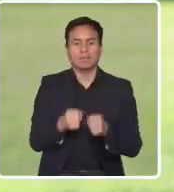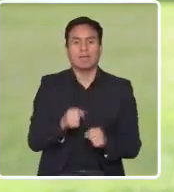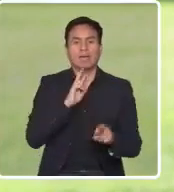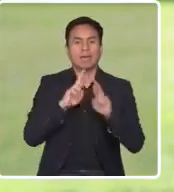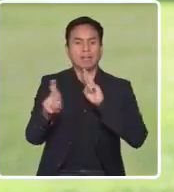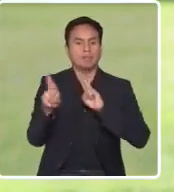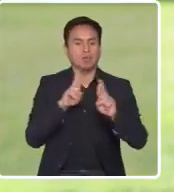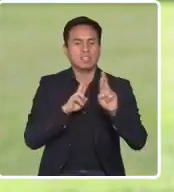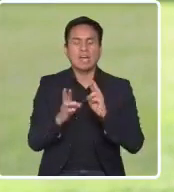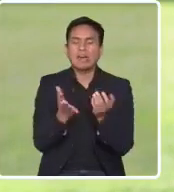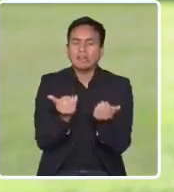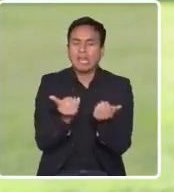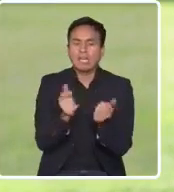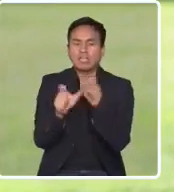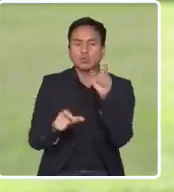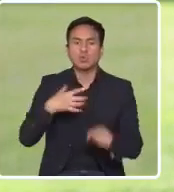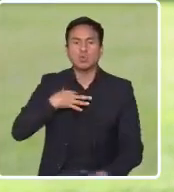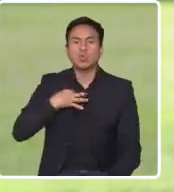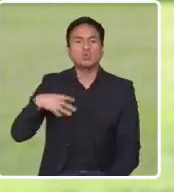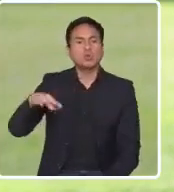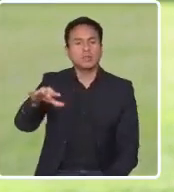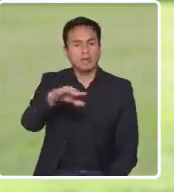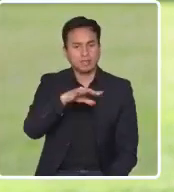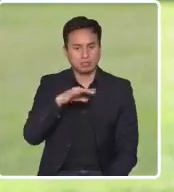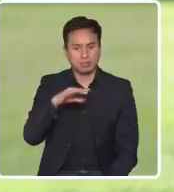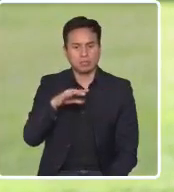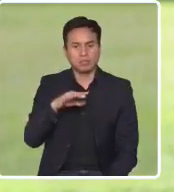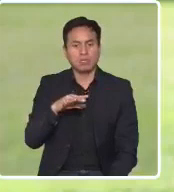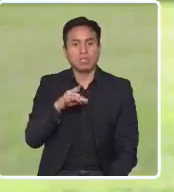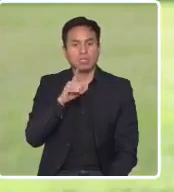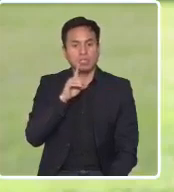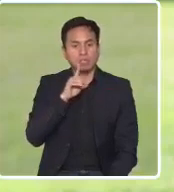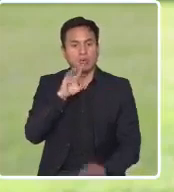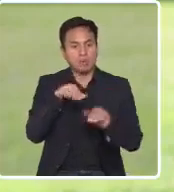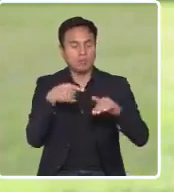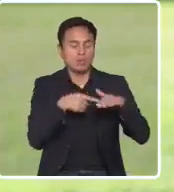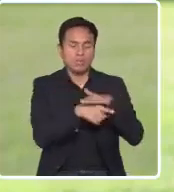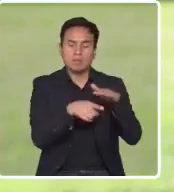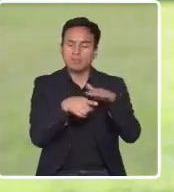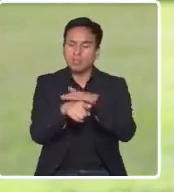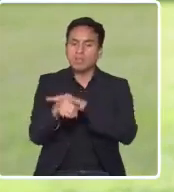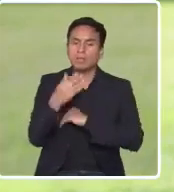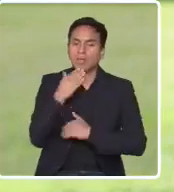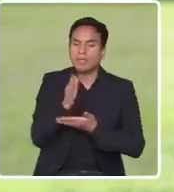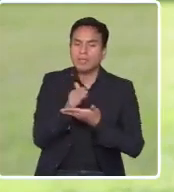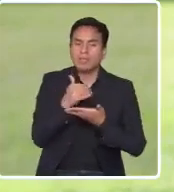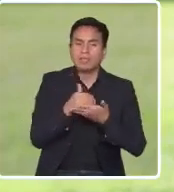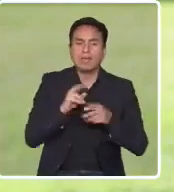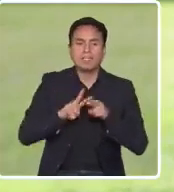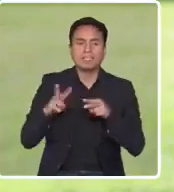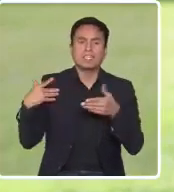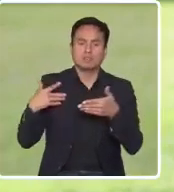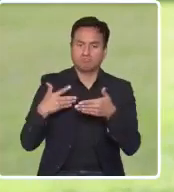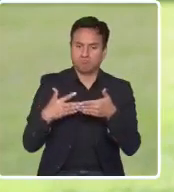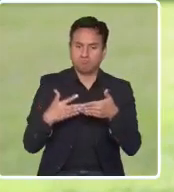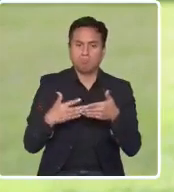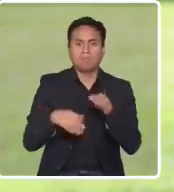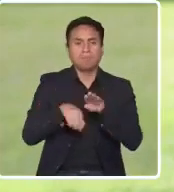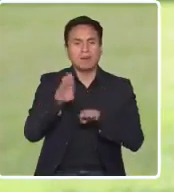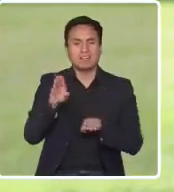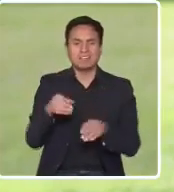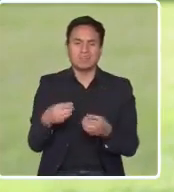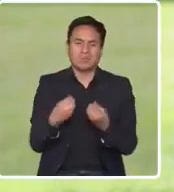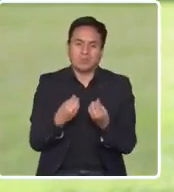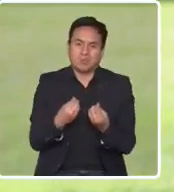la respuesta que requieren nuestros ciudadanos, como la estamos teniendo con las intervenciones y las estrategias que hemos desarrollado y con mayor